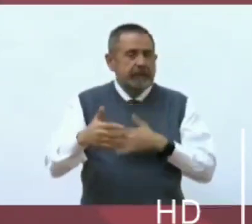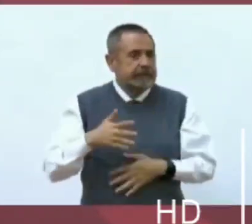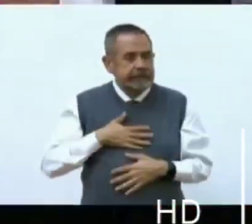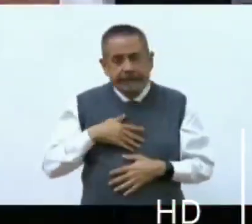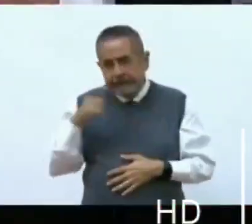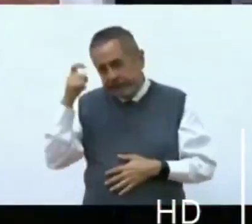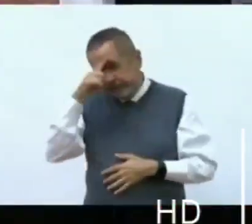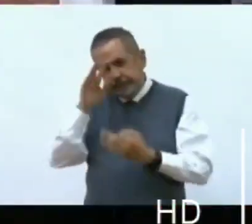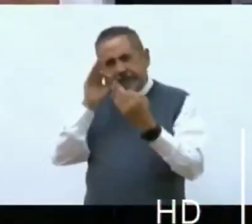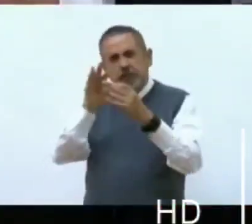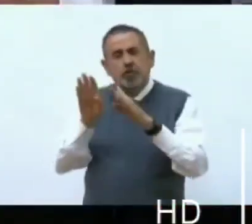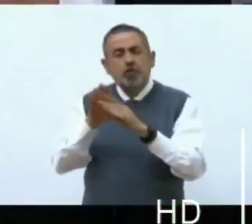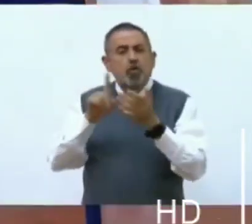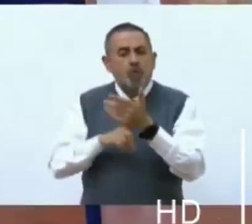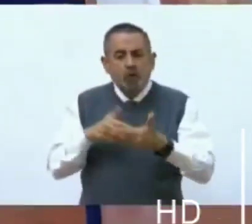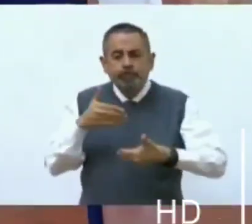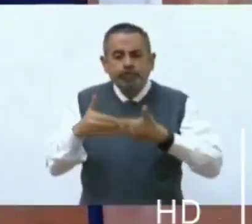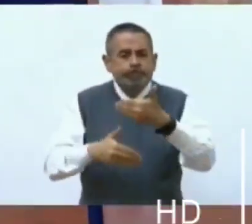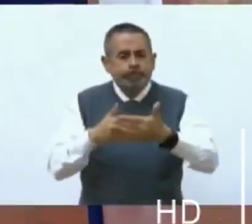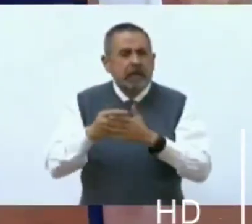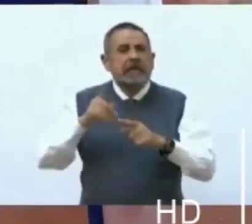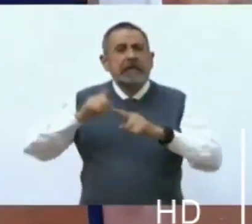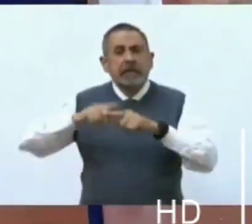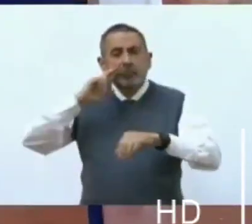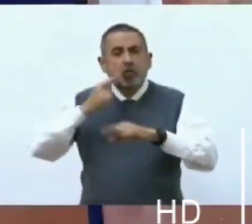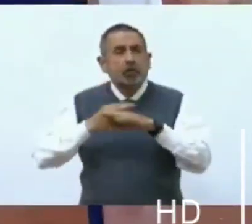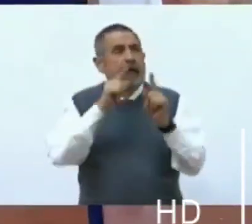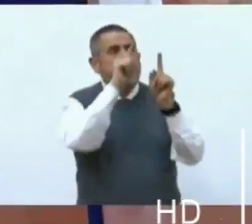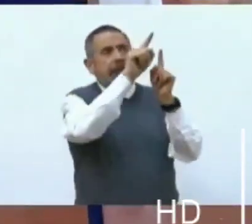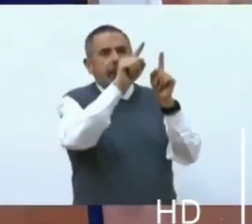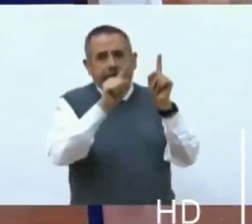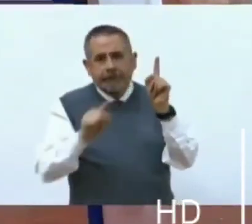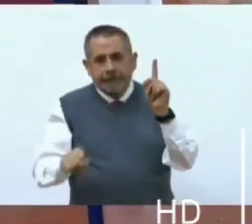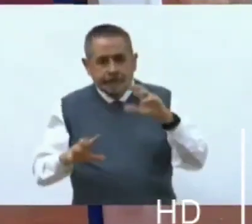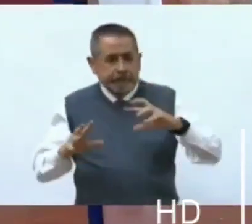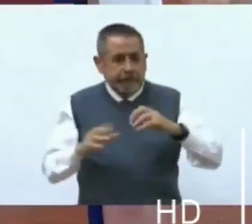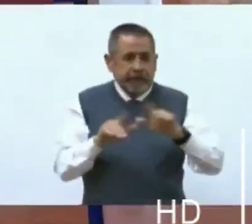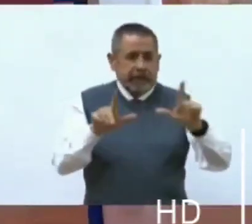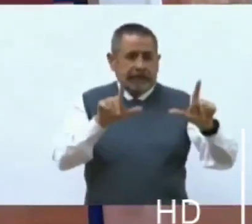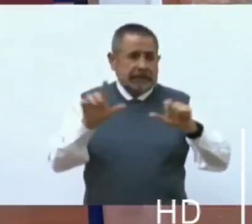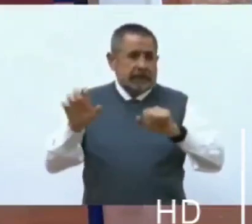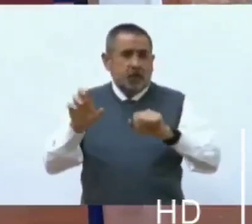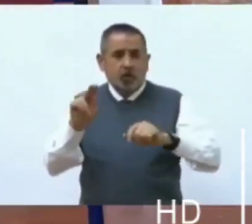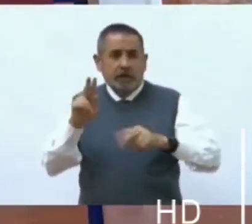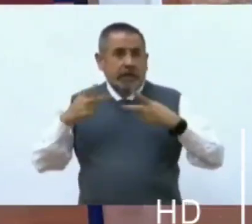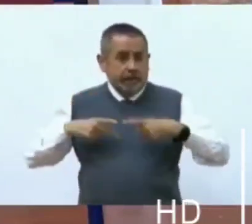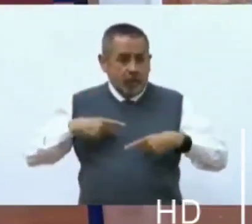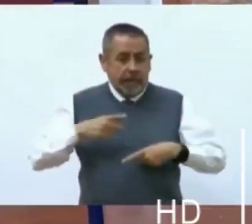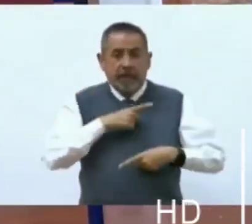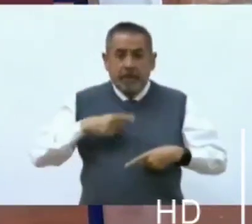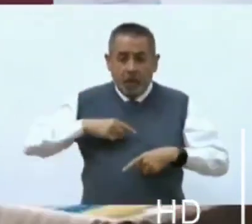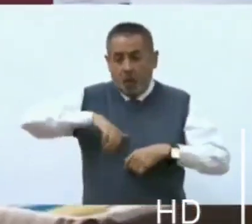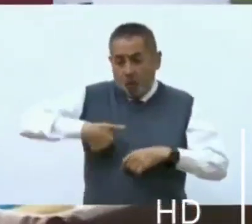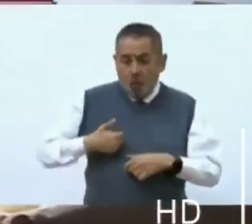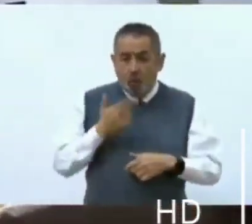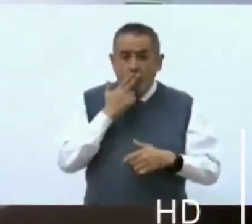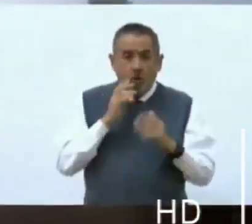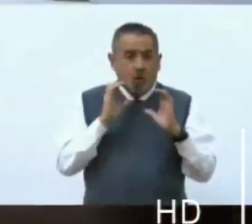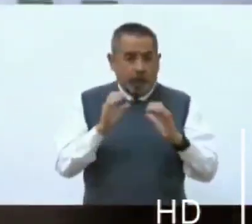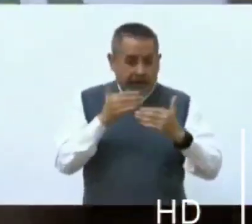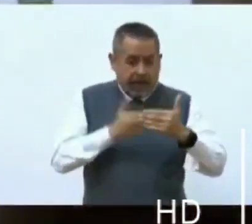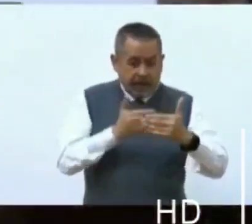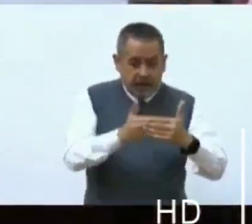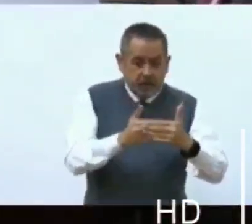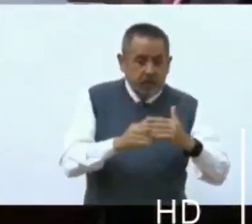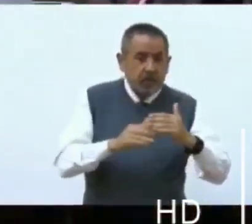que enfrentamos fue el aumento de los sujetos obligados, que pasó de 780 a 12.000